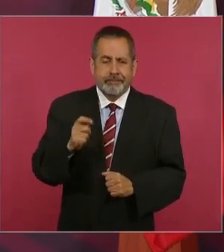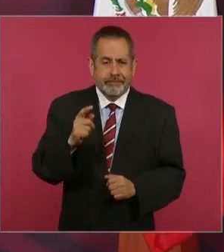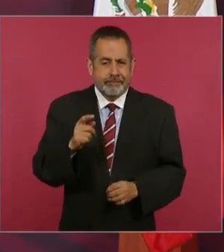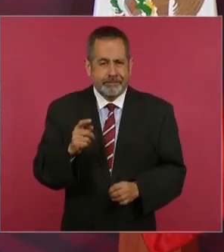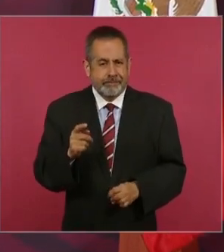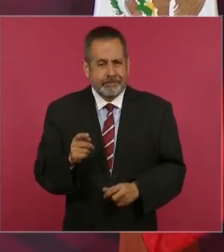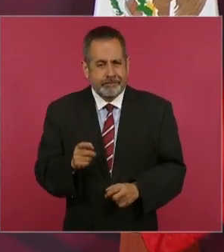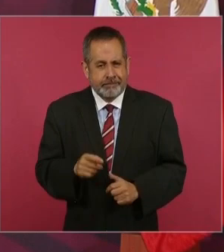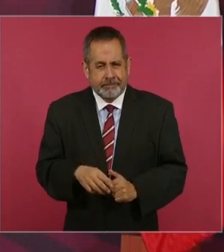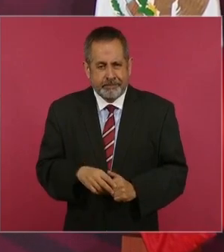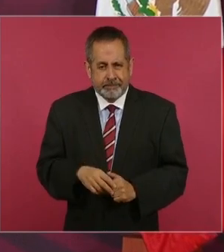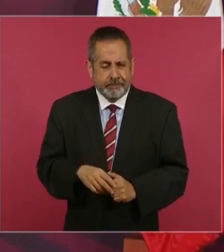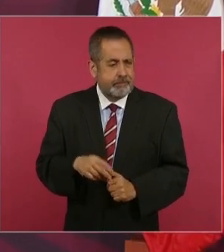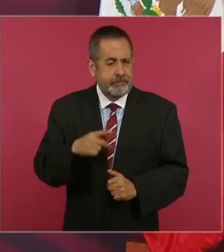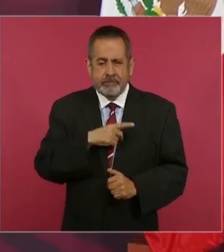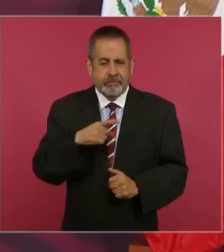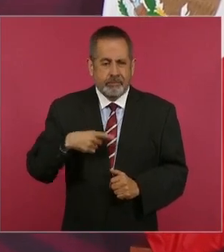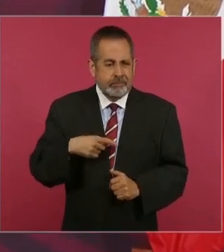uno